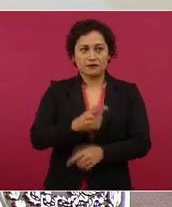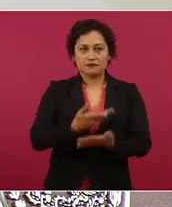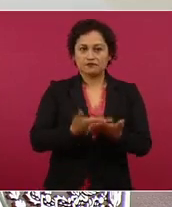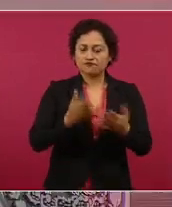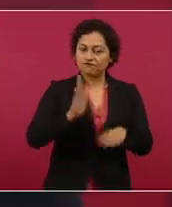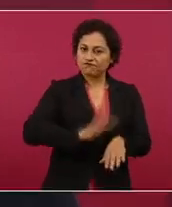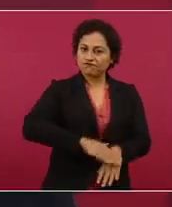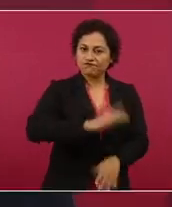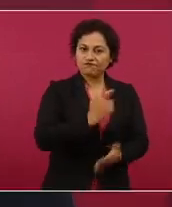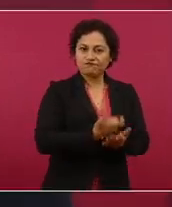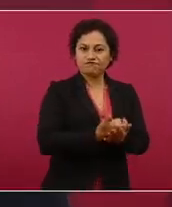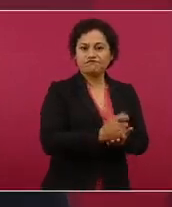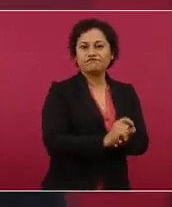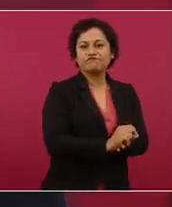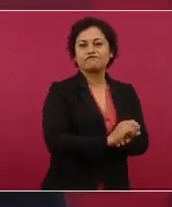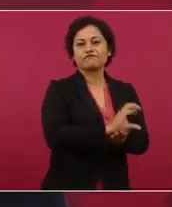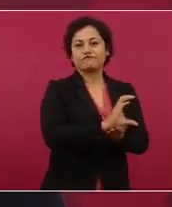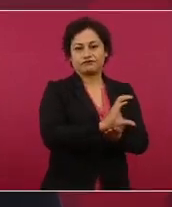si hay inflación,